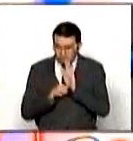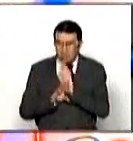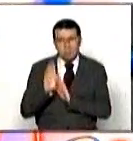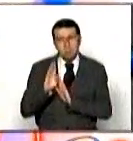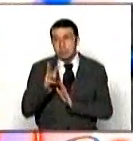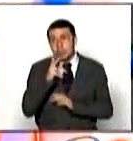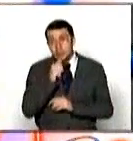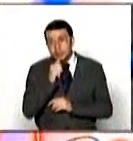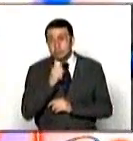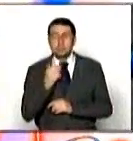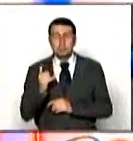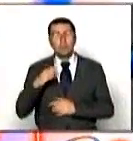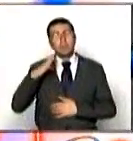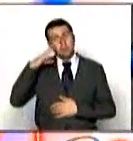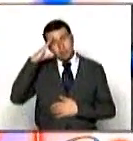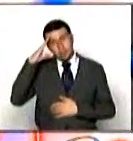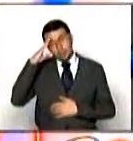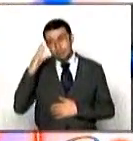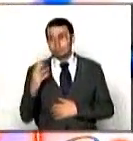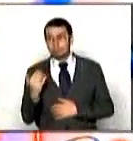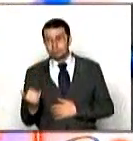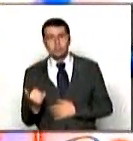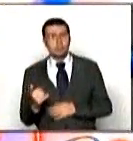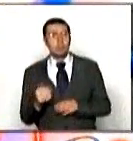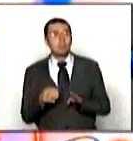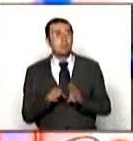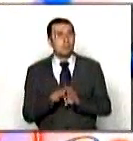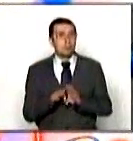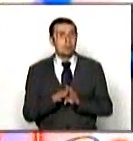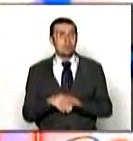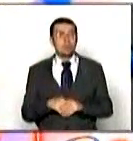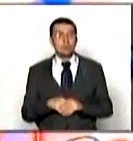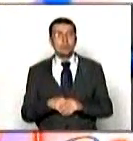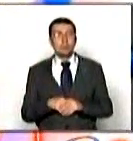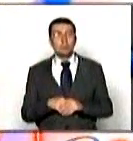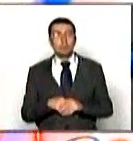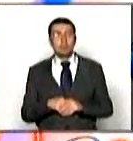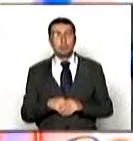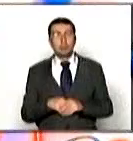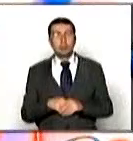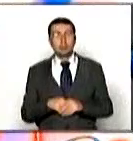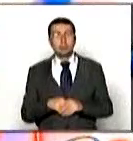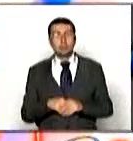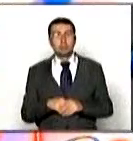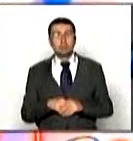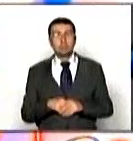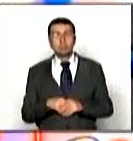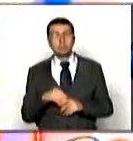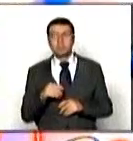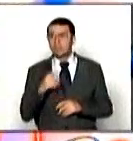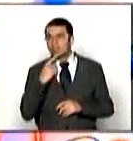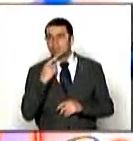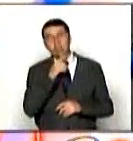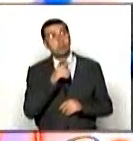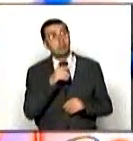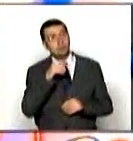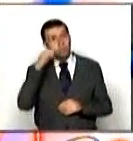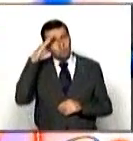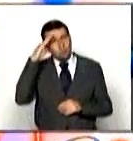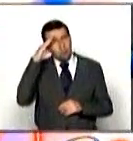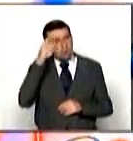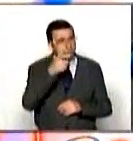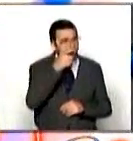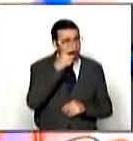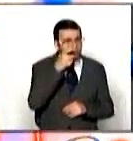la policía está, yo le digo al papá o a los que consultan a estos niños, le digo, es que ese policía en vez de estar pendiente de los ladrones